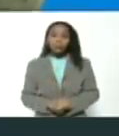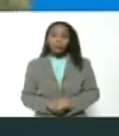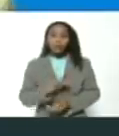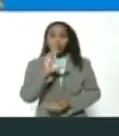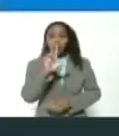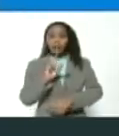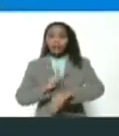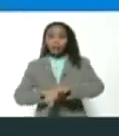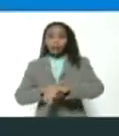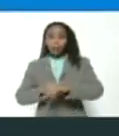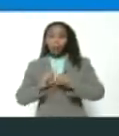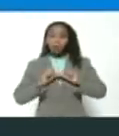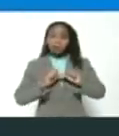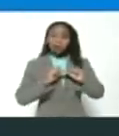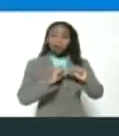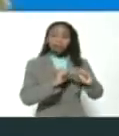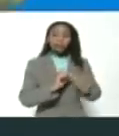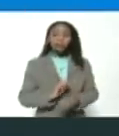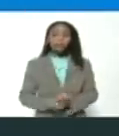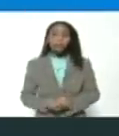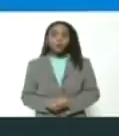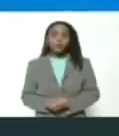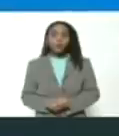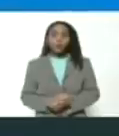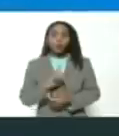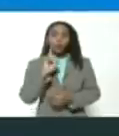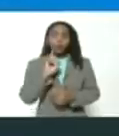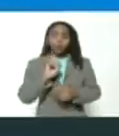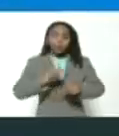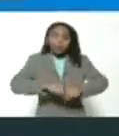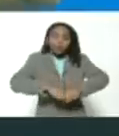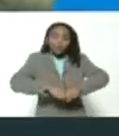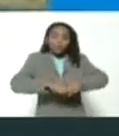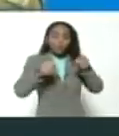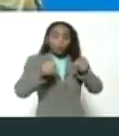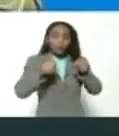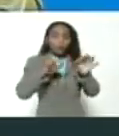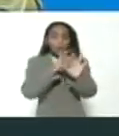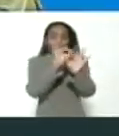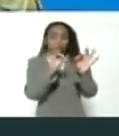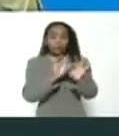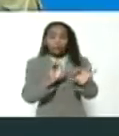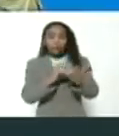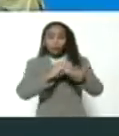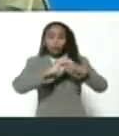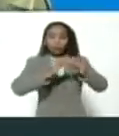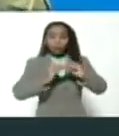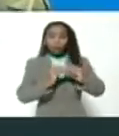3 décadas continuas. Una ruptura de las amarras